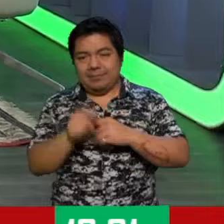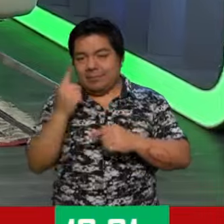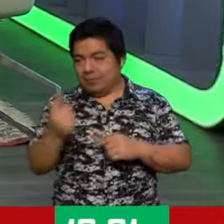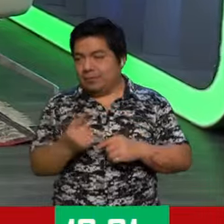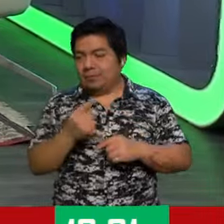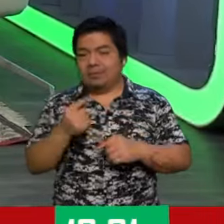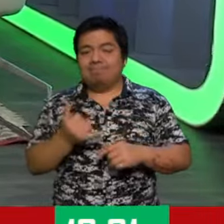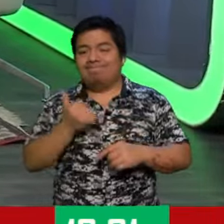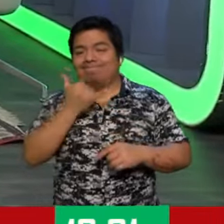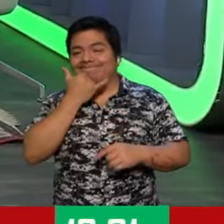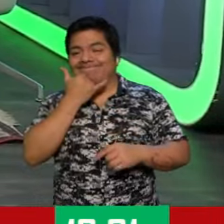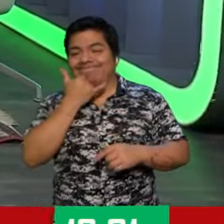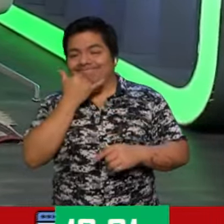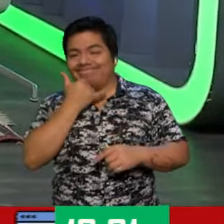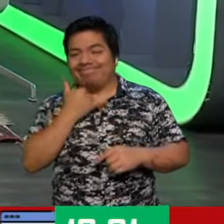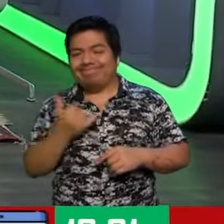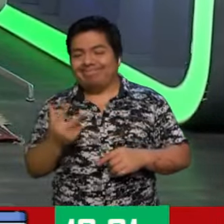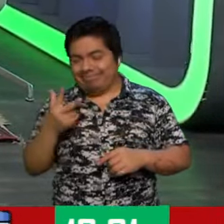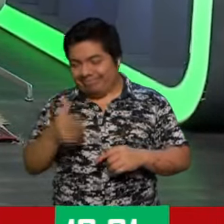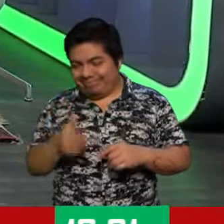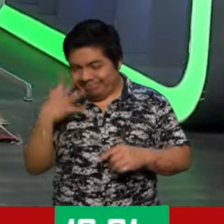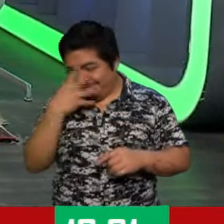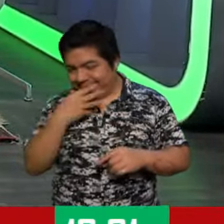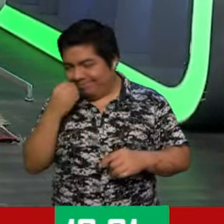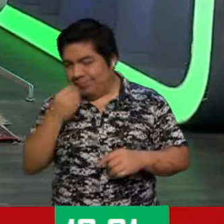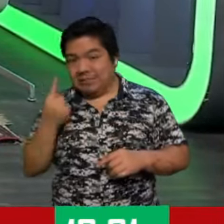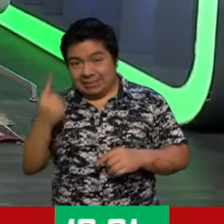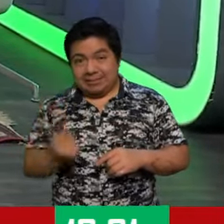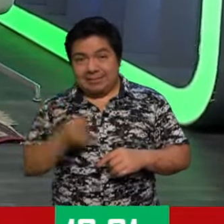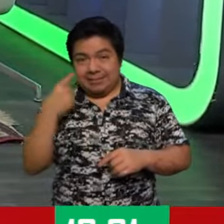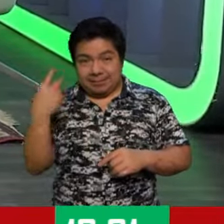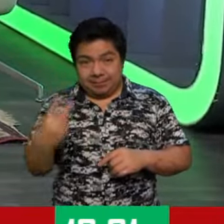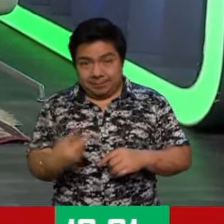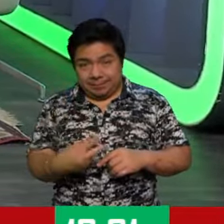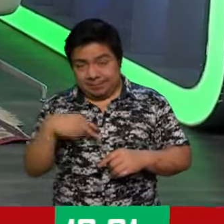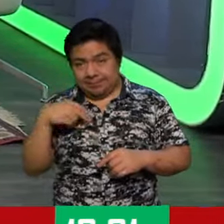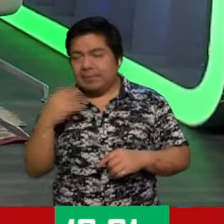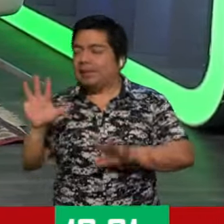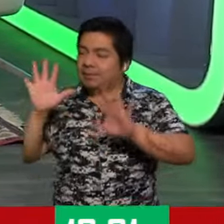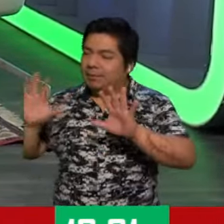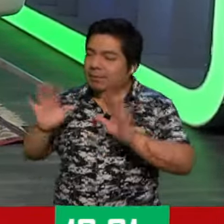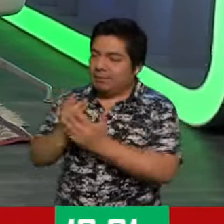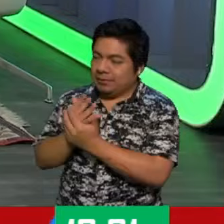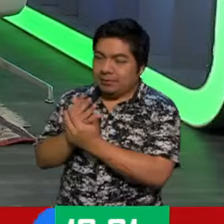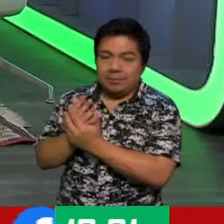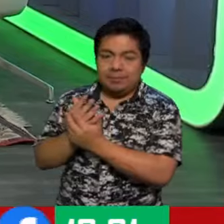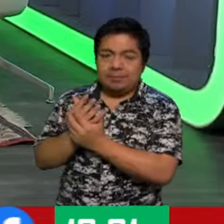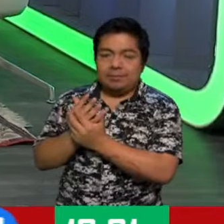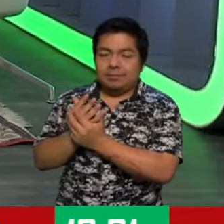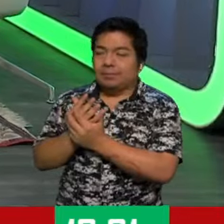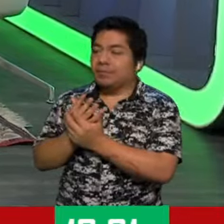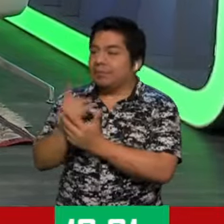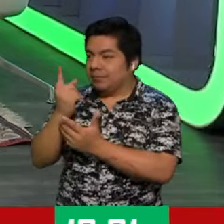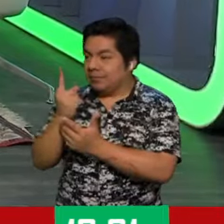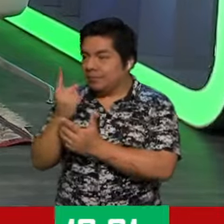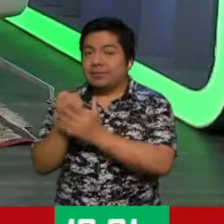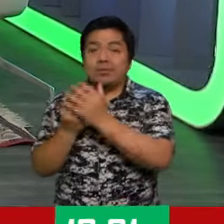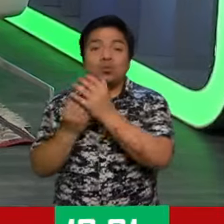a dar pena cortar sí, el listón. Sí, tú córtalo. Está re bonito. Una. Espere. Ahora todos vamos a decir ahí nuevos